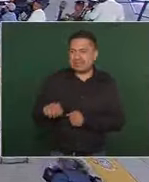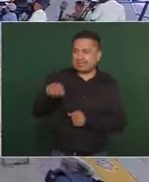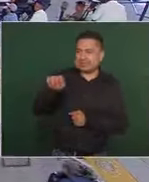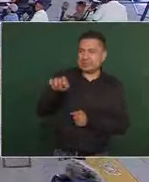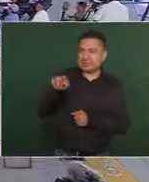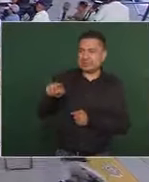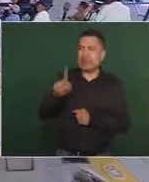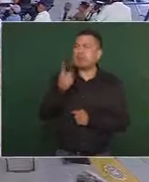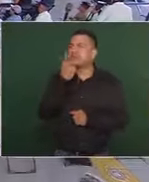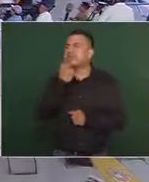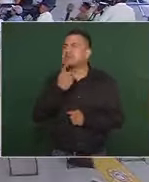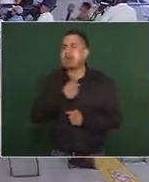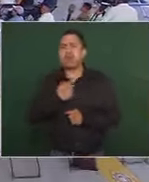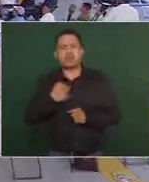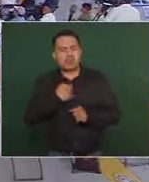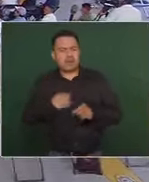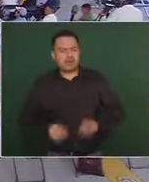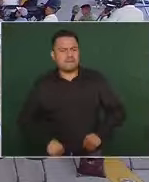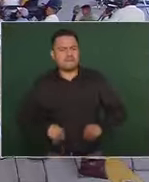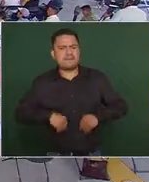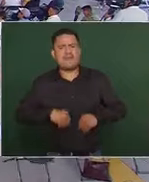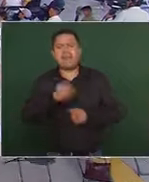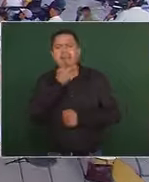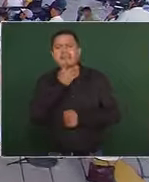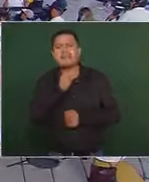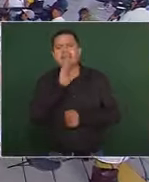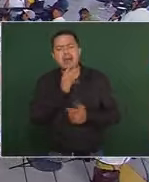dice: yo viví con mis padres